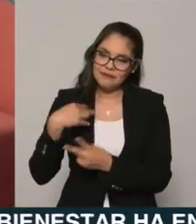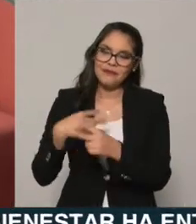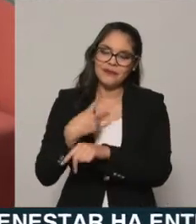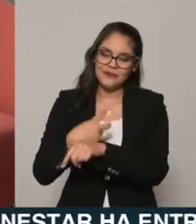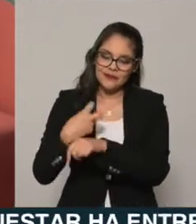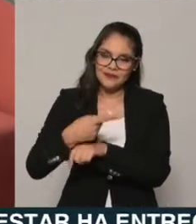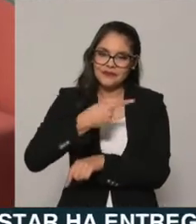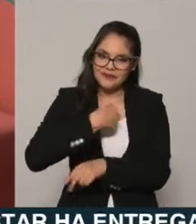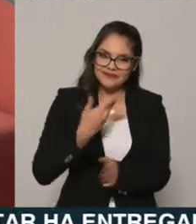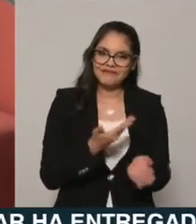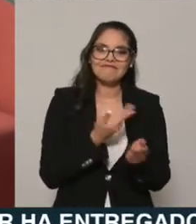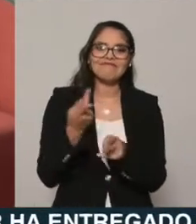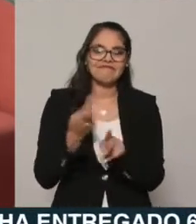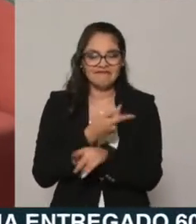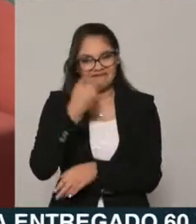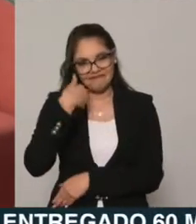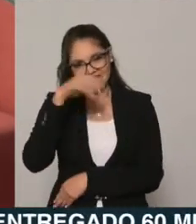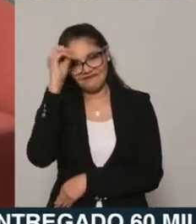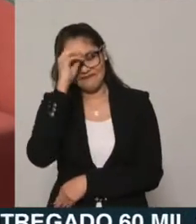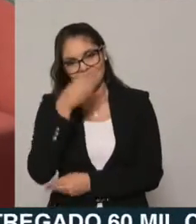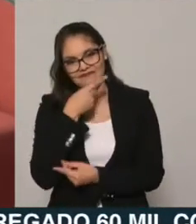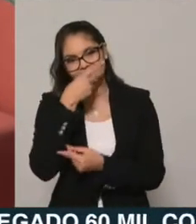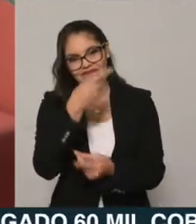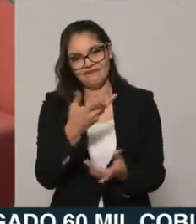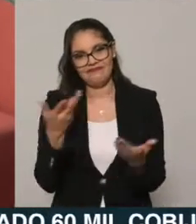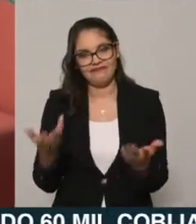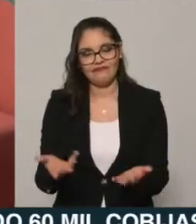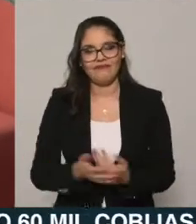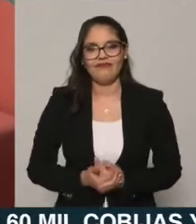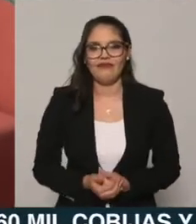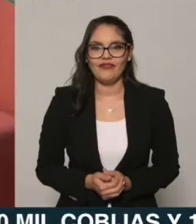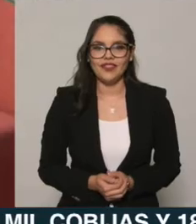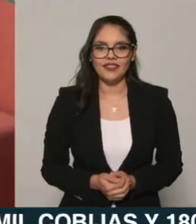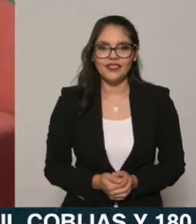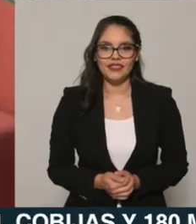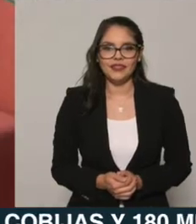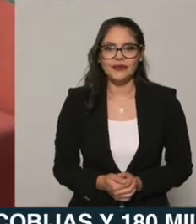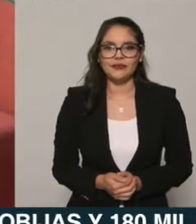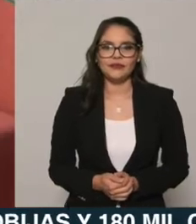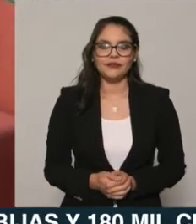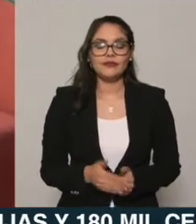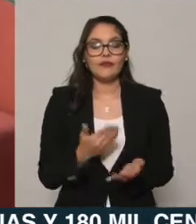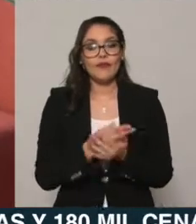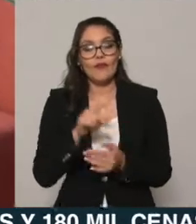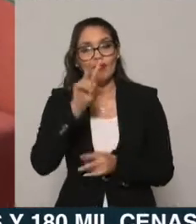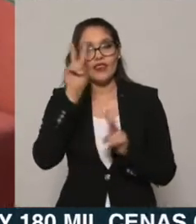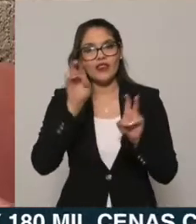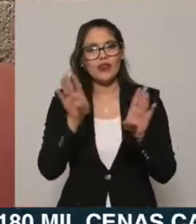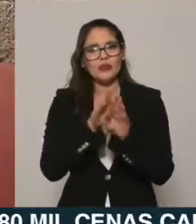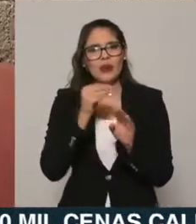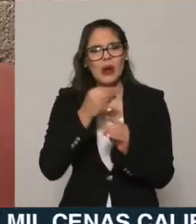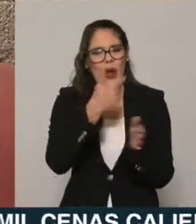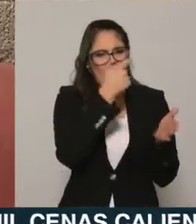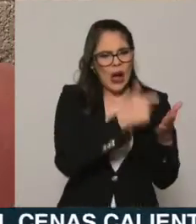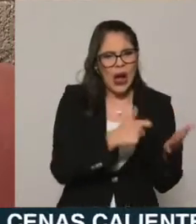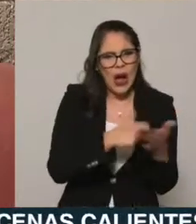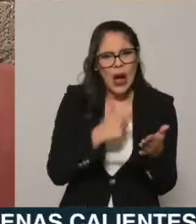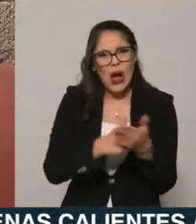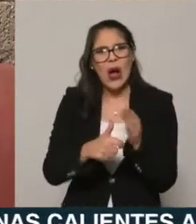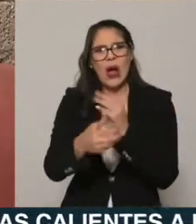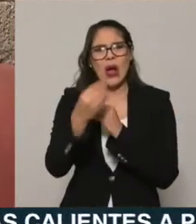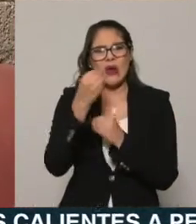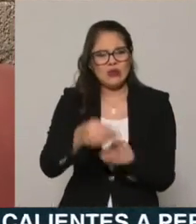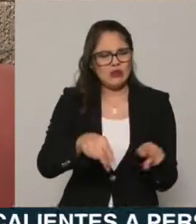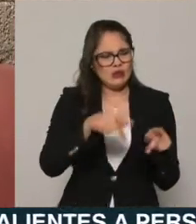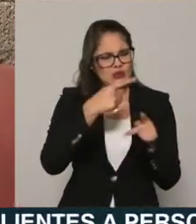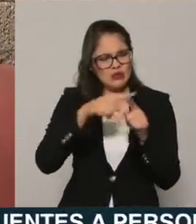Interesante pues sería hacerlo también en familia y juntos reflexionar sobre este tema que ustedes nos decían, el consumismo en la Navidad, y que bueno, pues va más allá de esto la